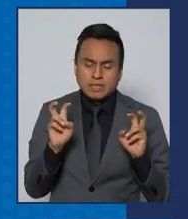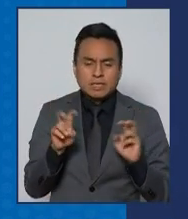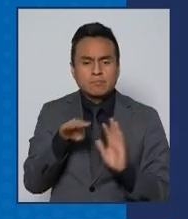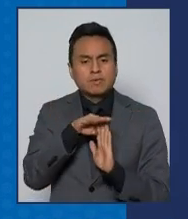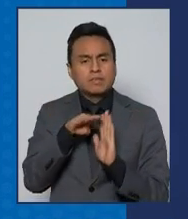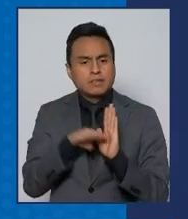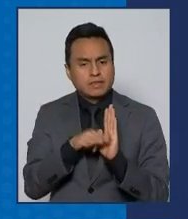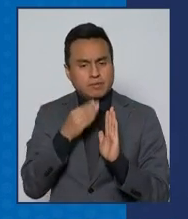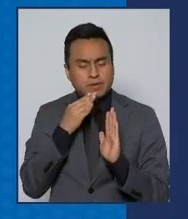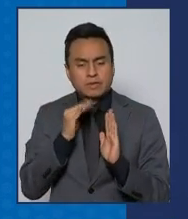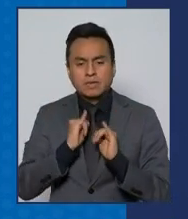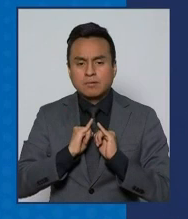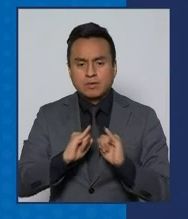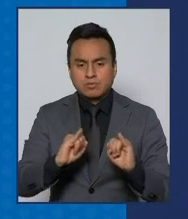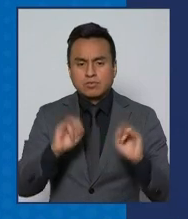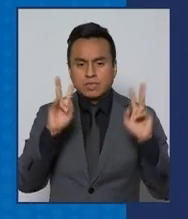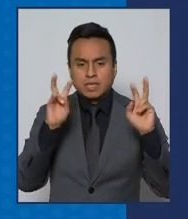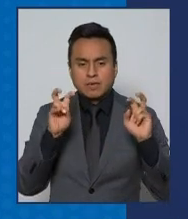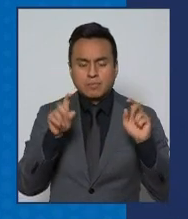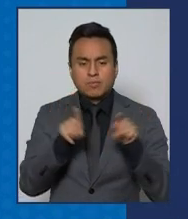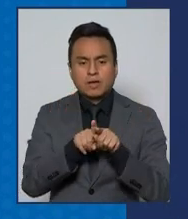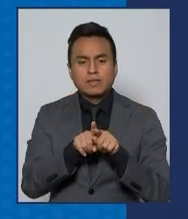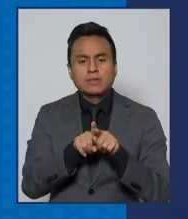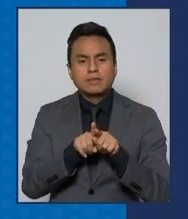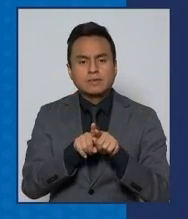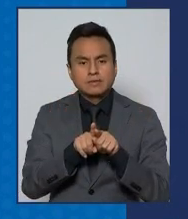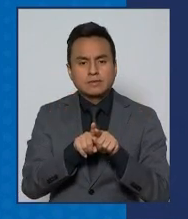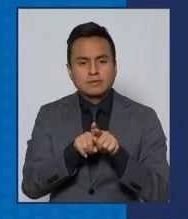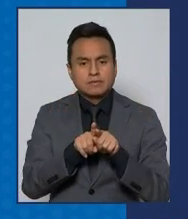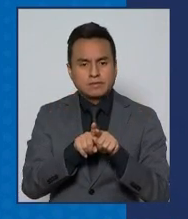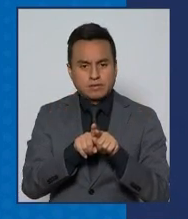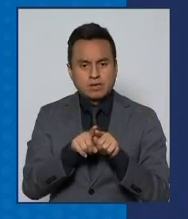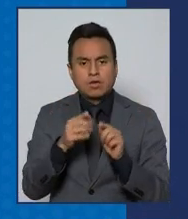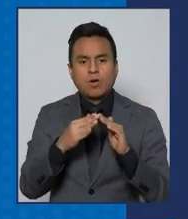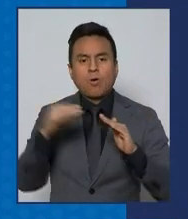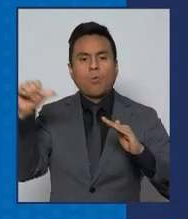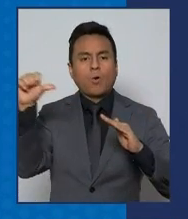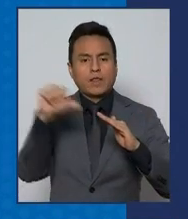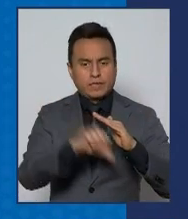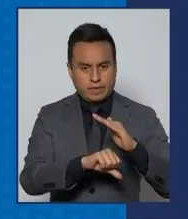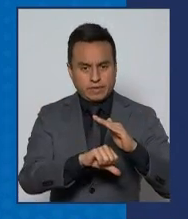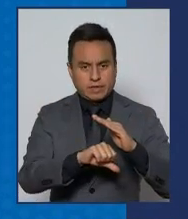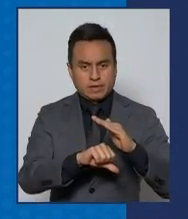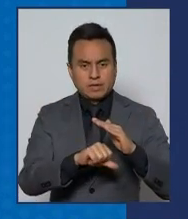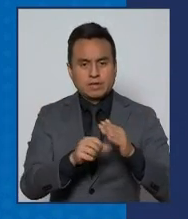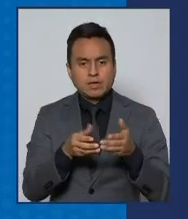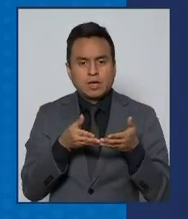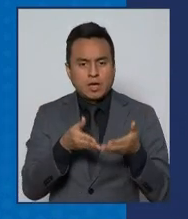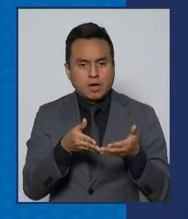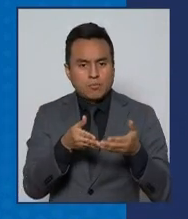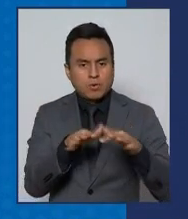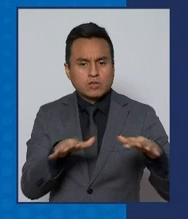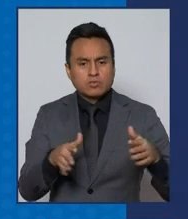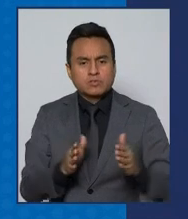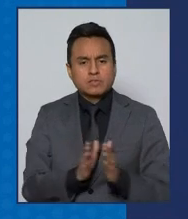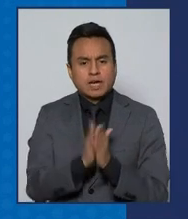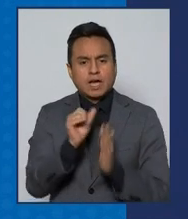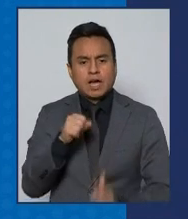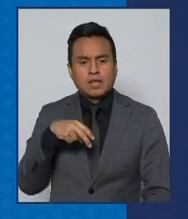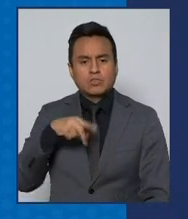ya se mencionó de dictar cuarentena en el puerto de San